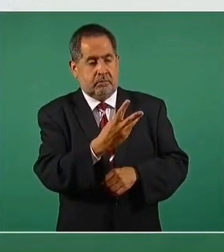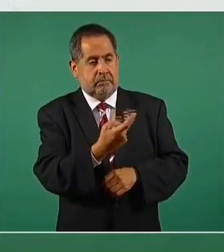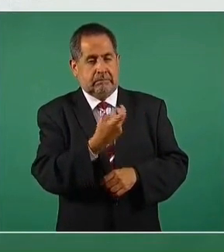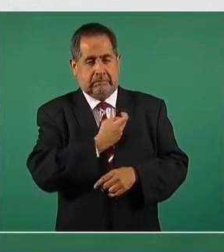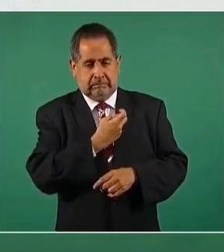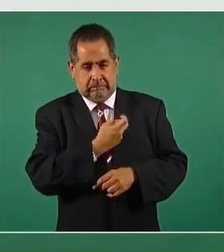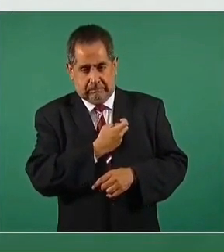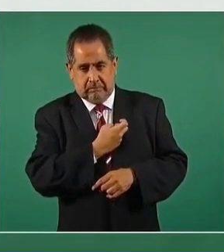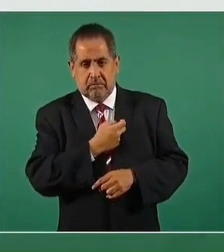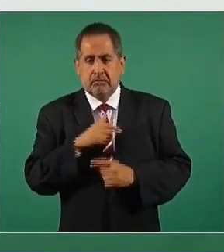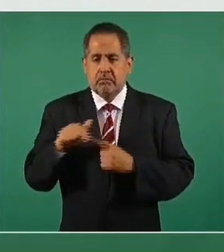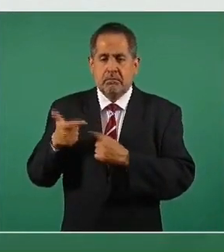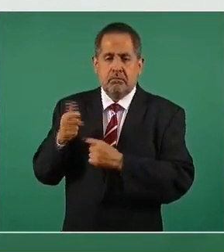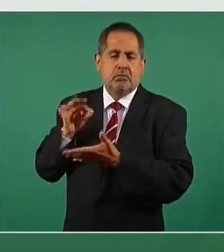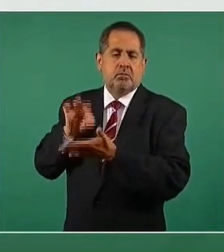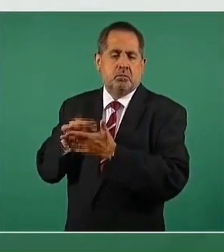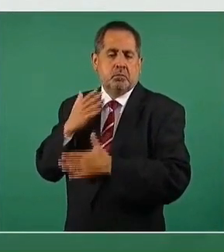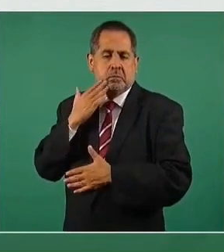43.12.